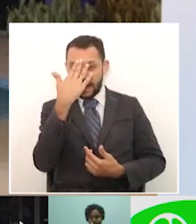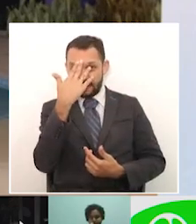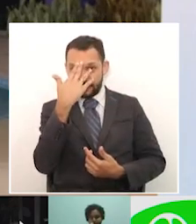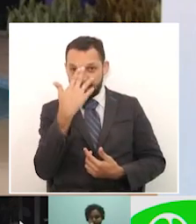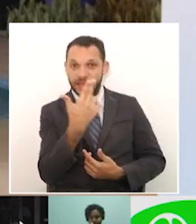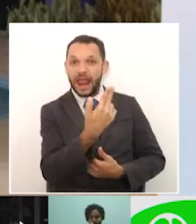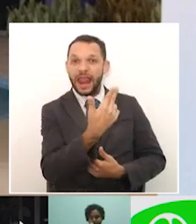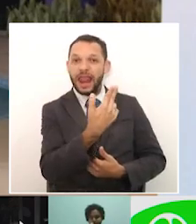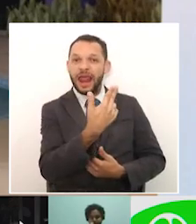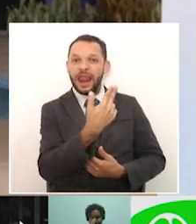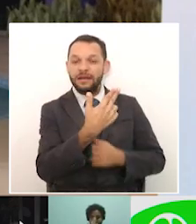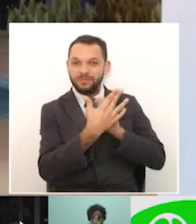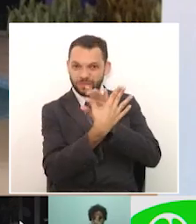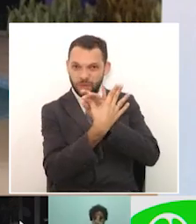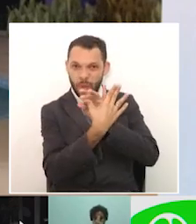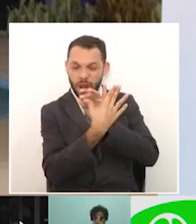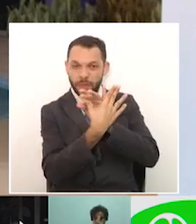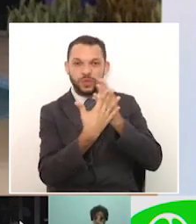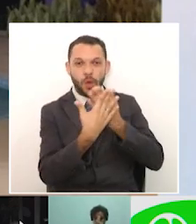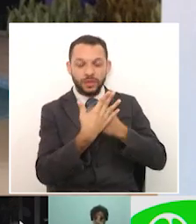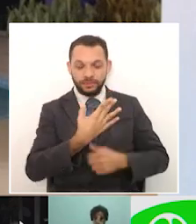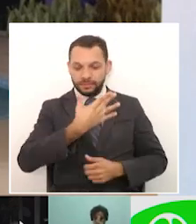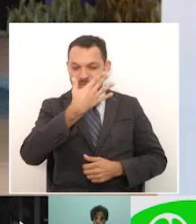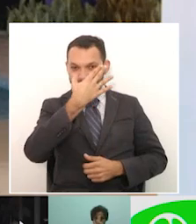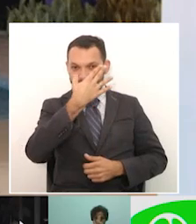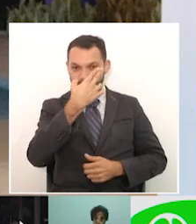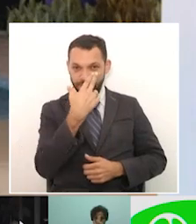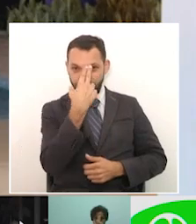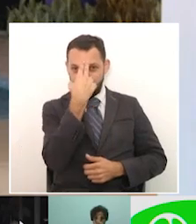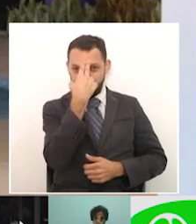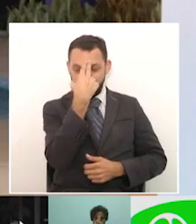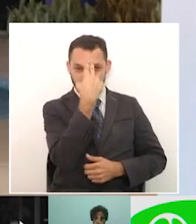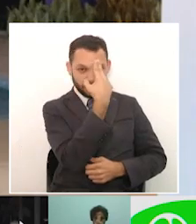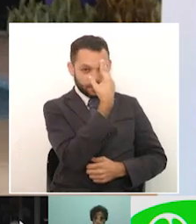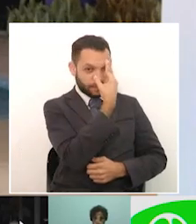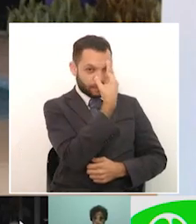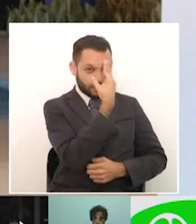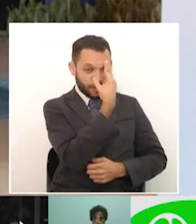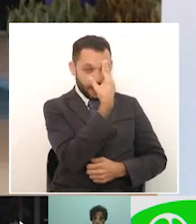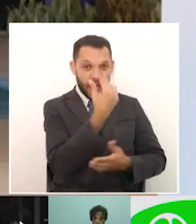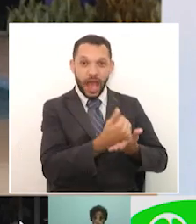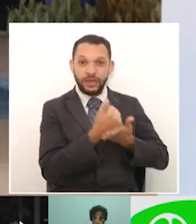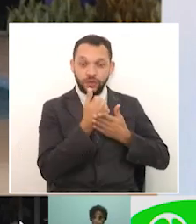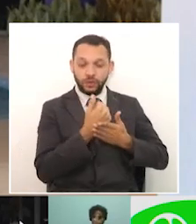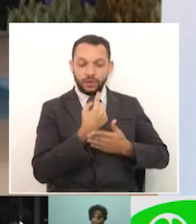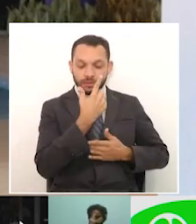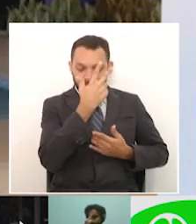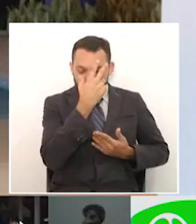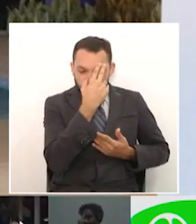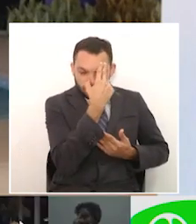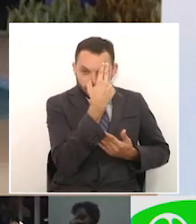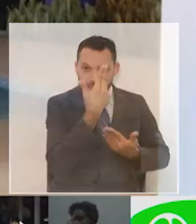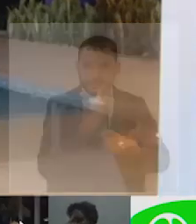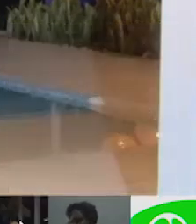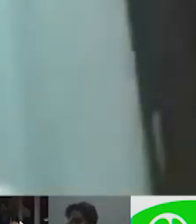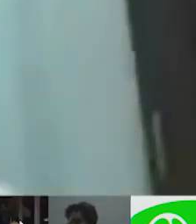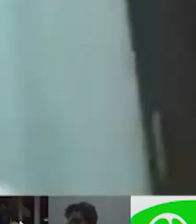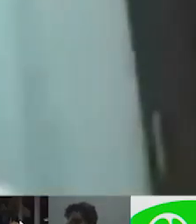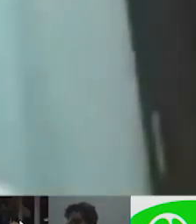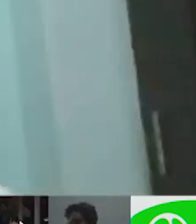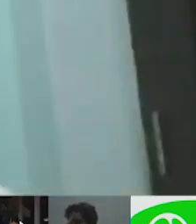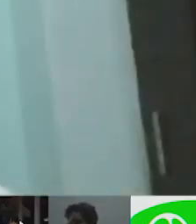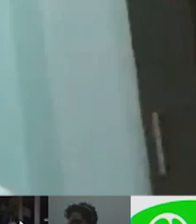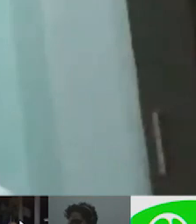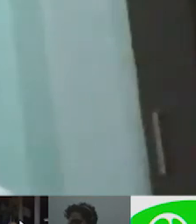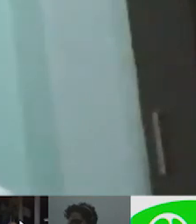en la fosa nasal derecha. Principalmente vamos aquí. Okay, you can continue. And then first